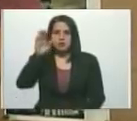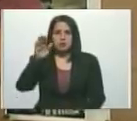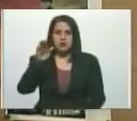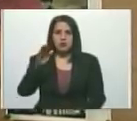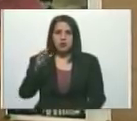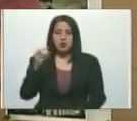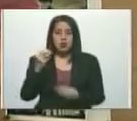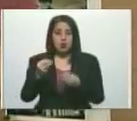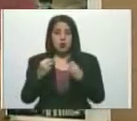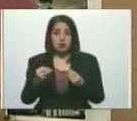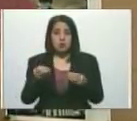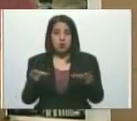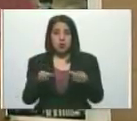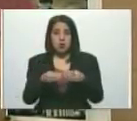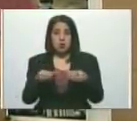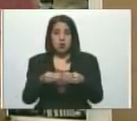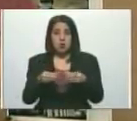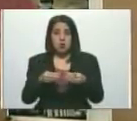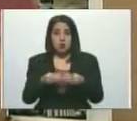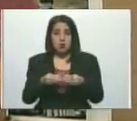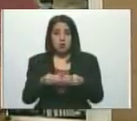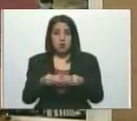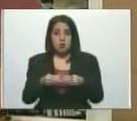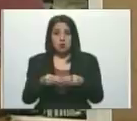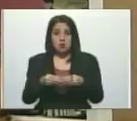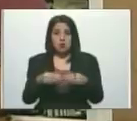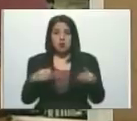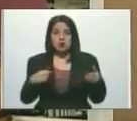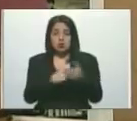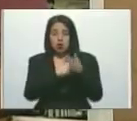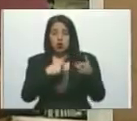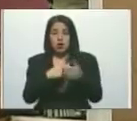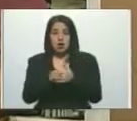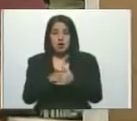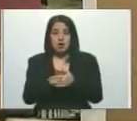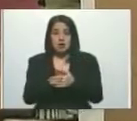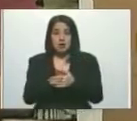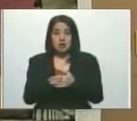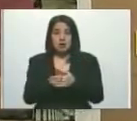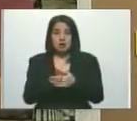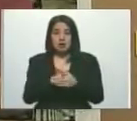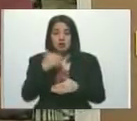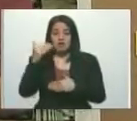los grupos de choque fuera de Cuba.